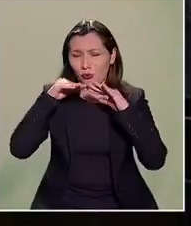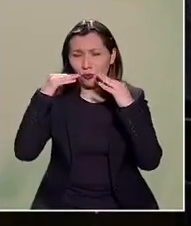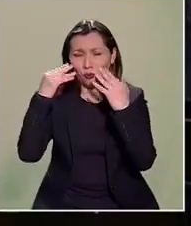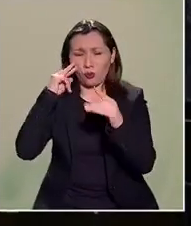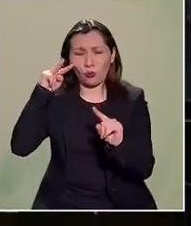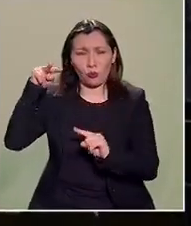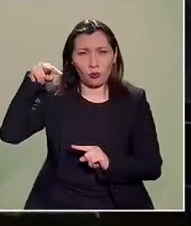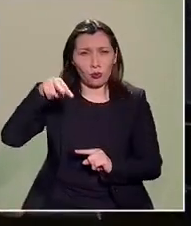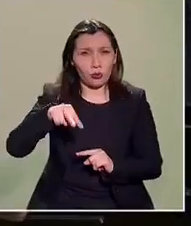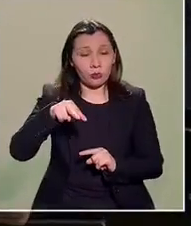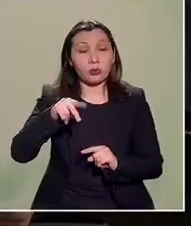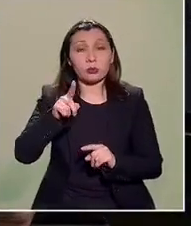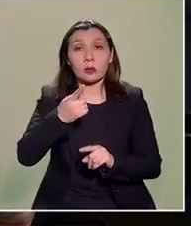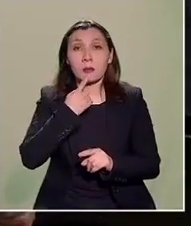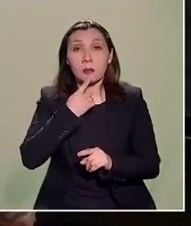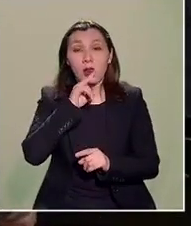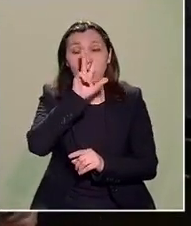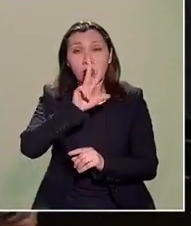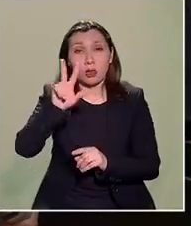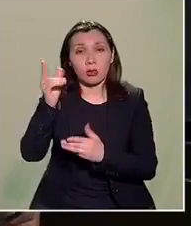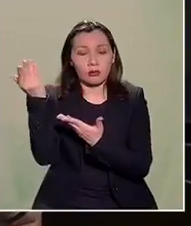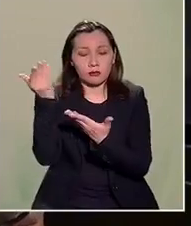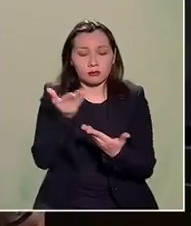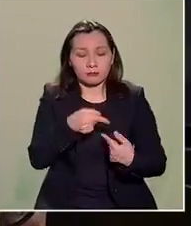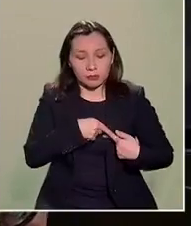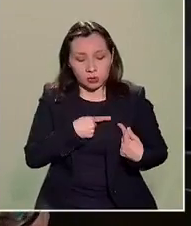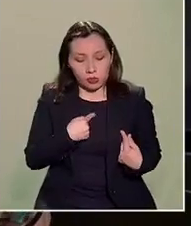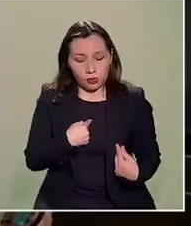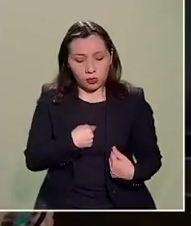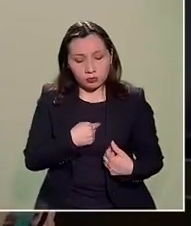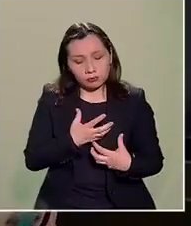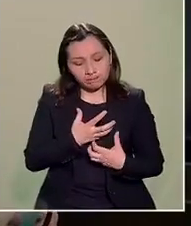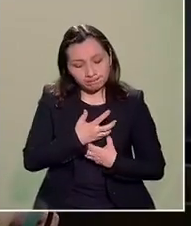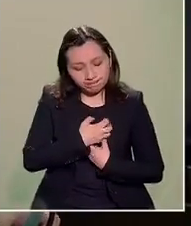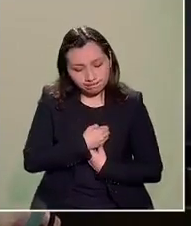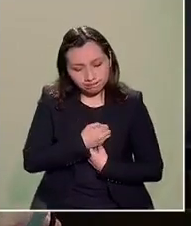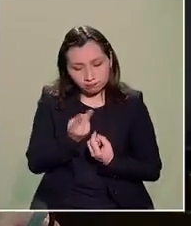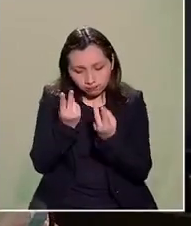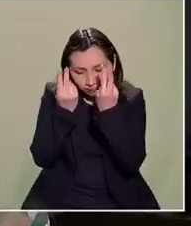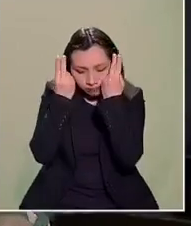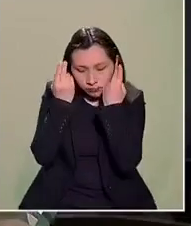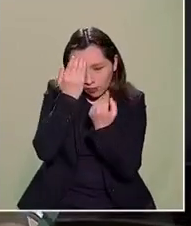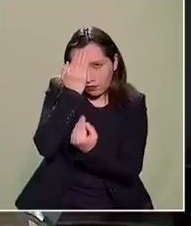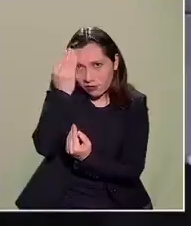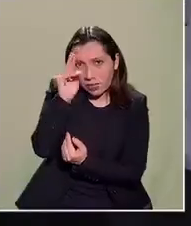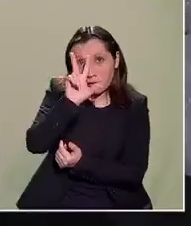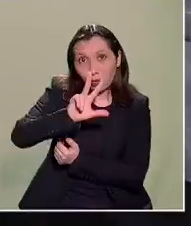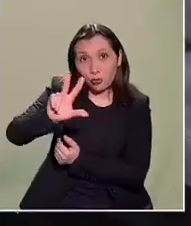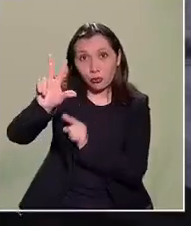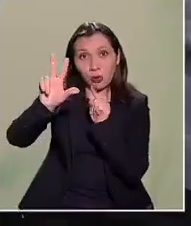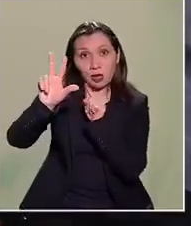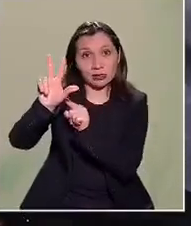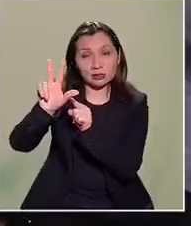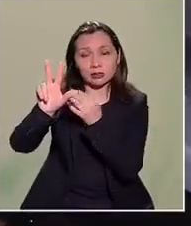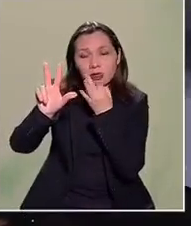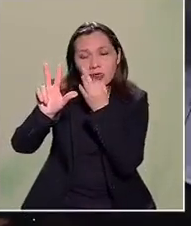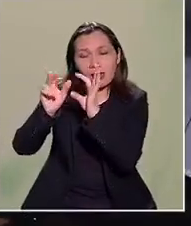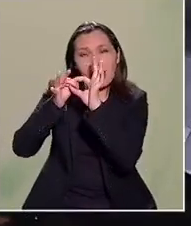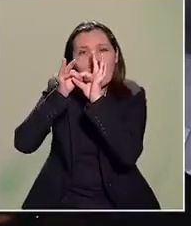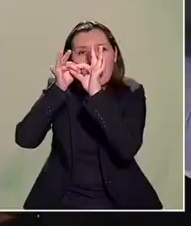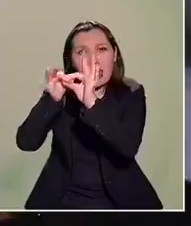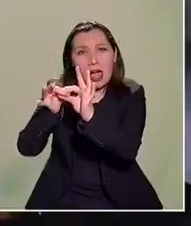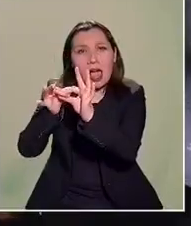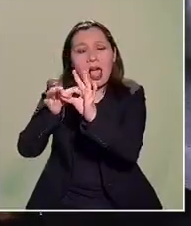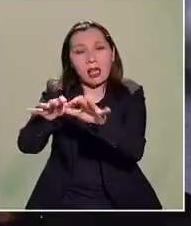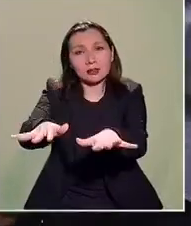de acuerdo a tu palabra venimos con un corazón contrito y humillado delante de ti para agradecerte por la